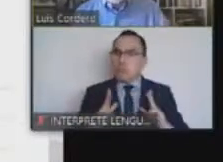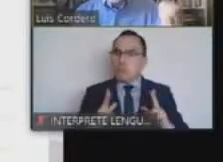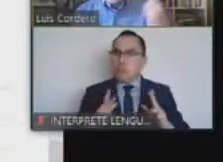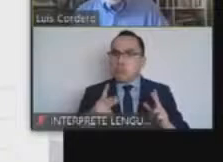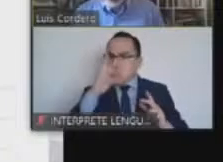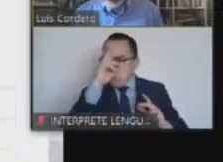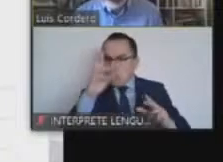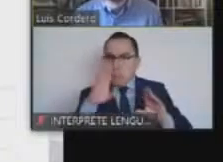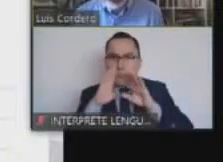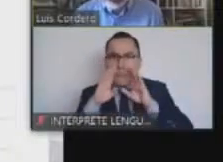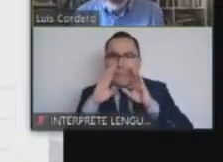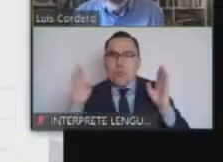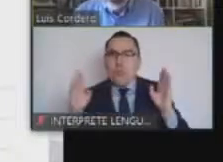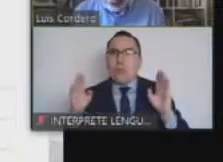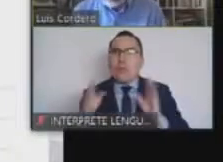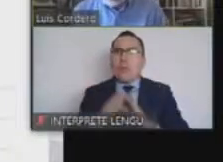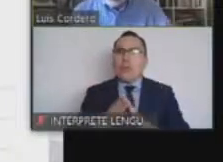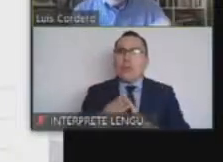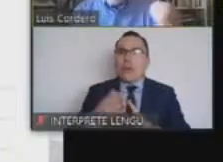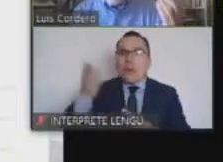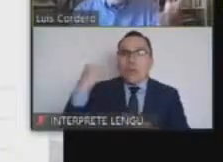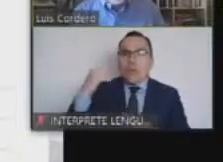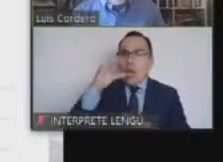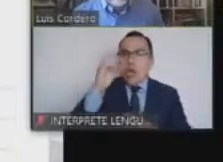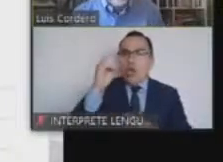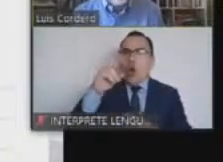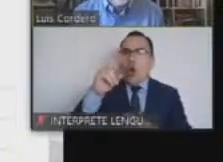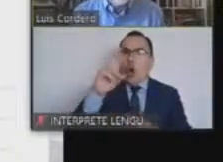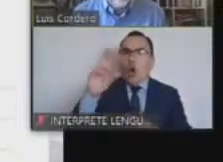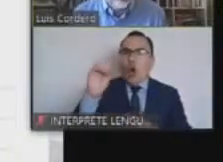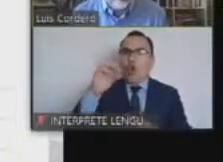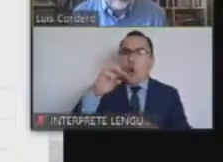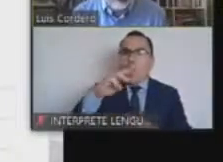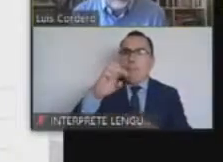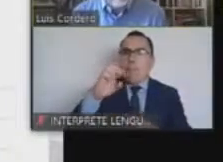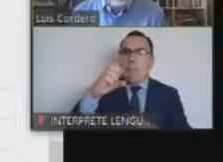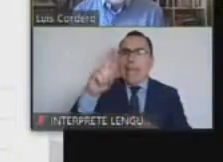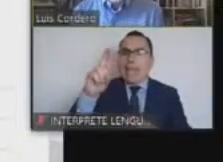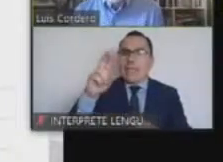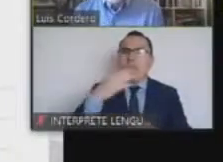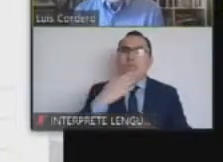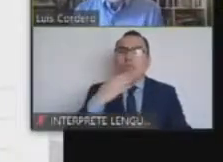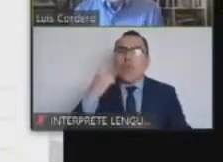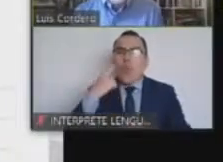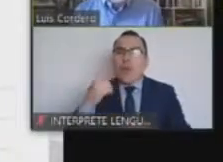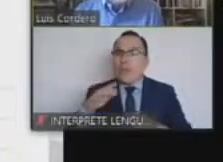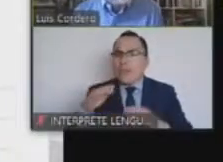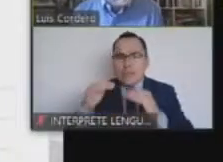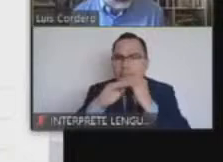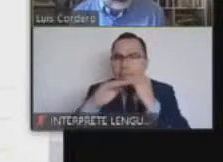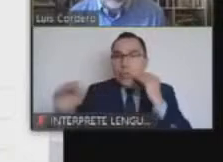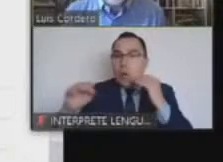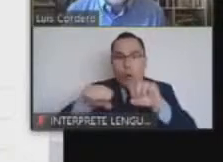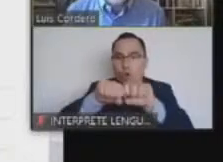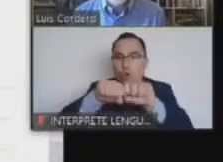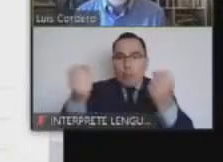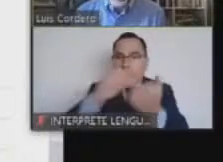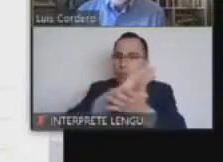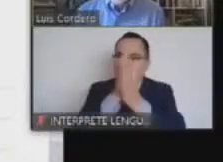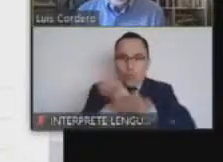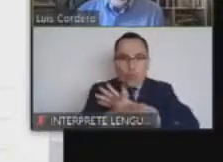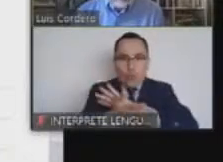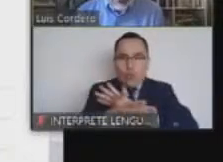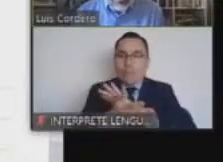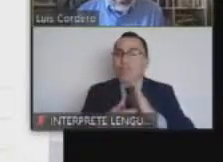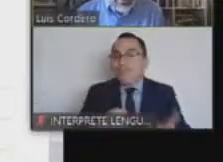viene de corromper, a la idea del latinazgo de corrompere, que es en el fondo romper todo. Y